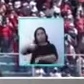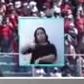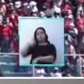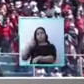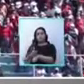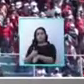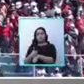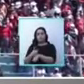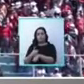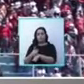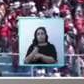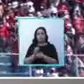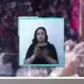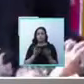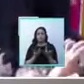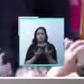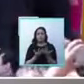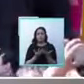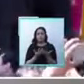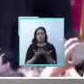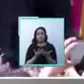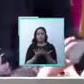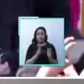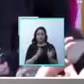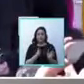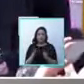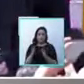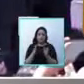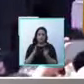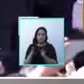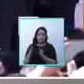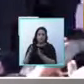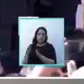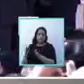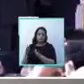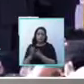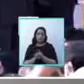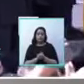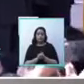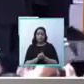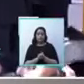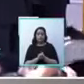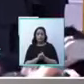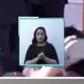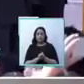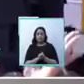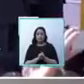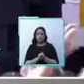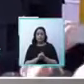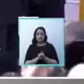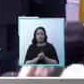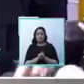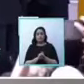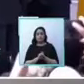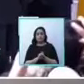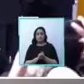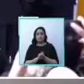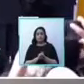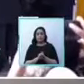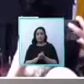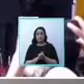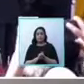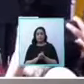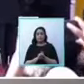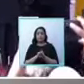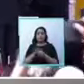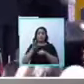funcionarios que asumieron el liderazgo de la administración pública han cometido errores en algunas praxis, ¿verdad?, de la cultura política tradicional,